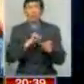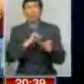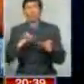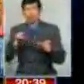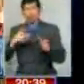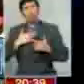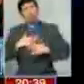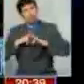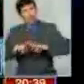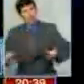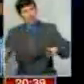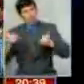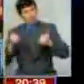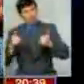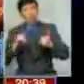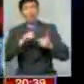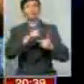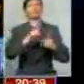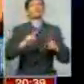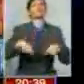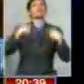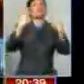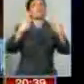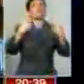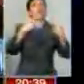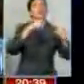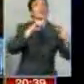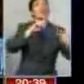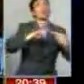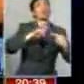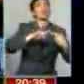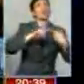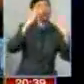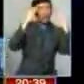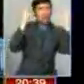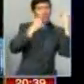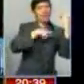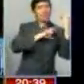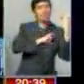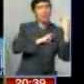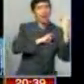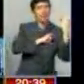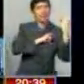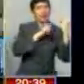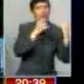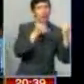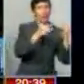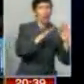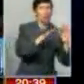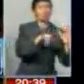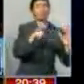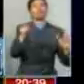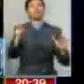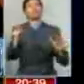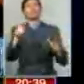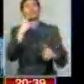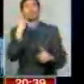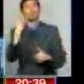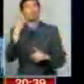y el de Chile, ¿cómo proyecta este grupo de cara a los partidos que vienen? Sí, yo creo que la presión